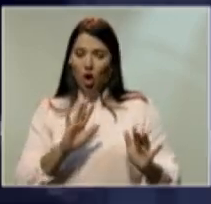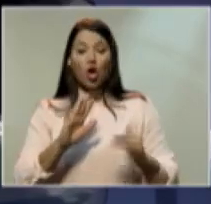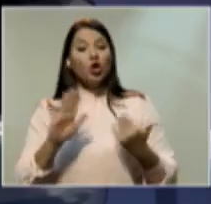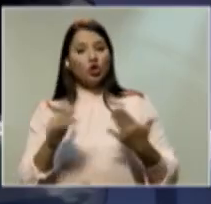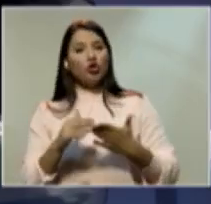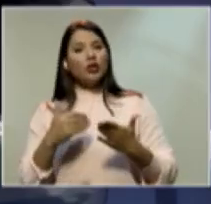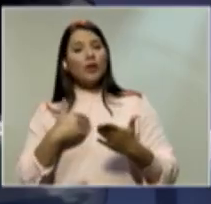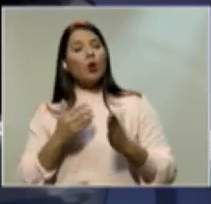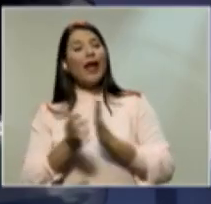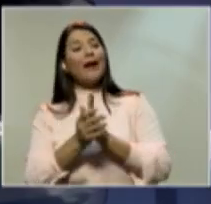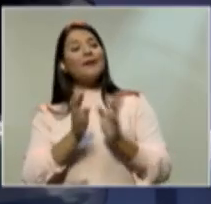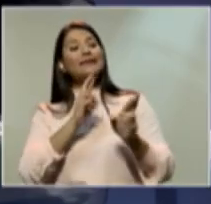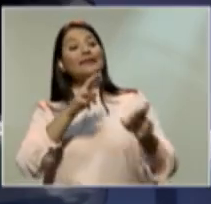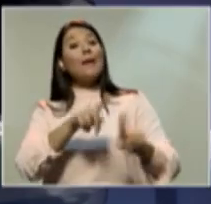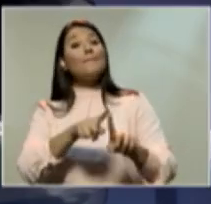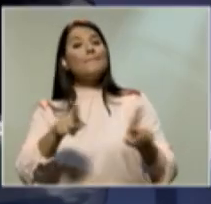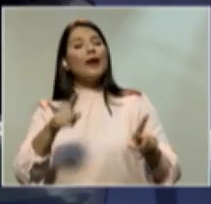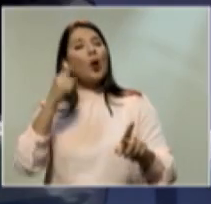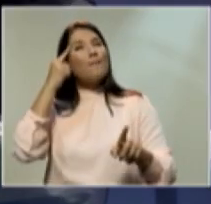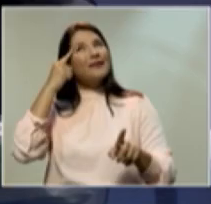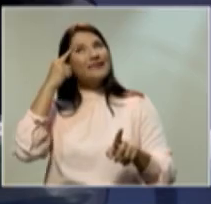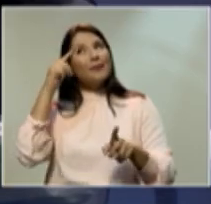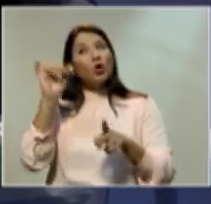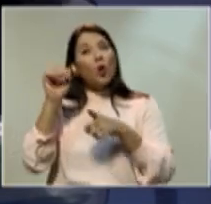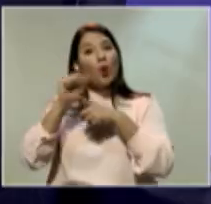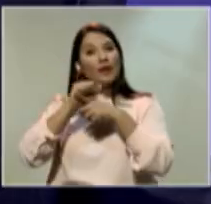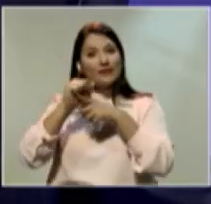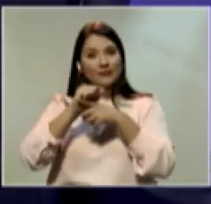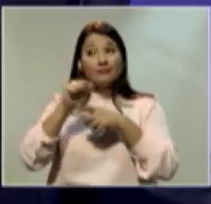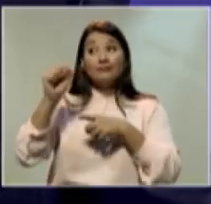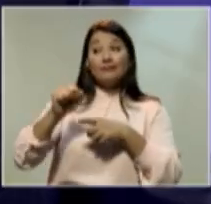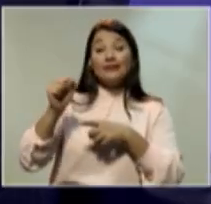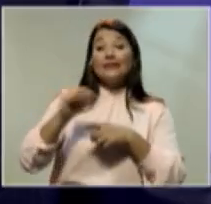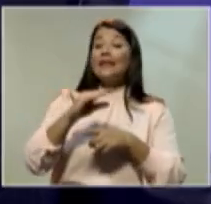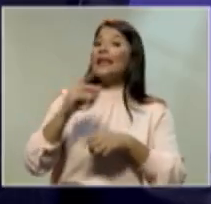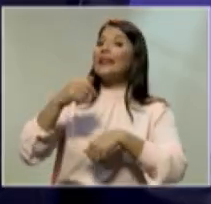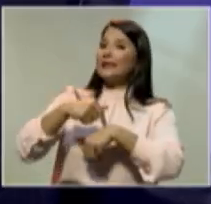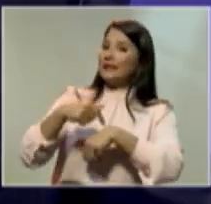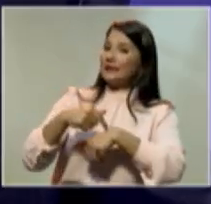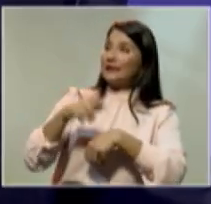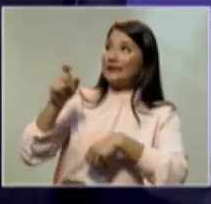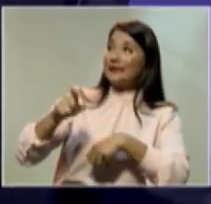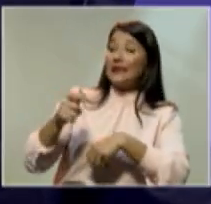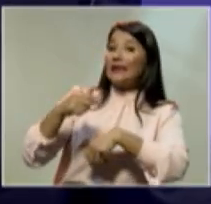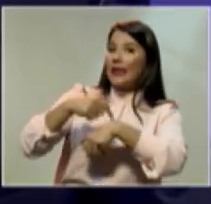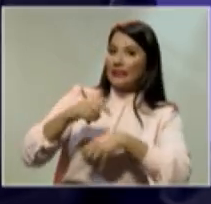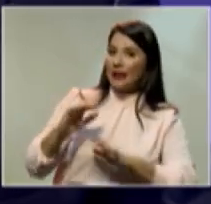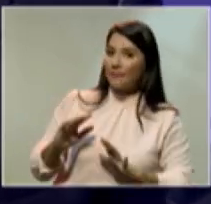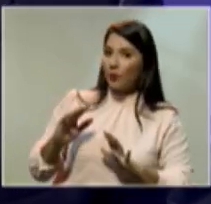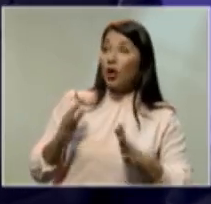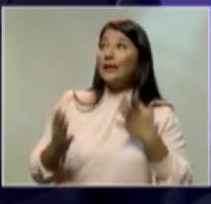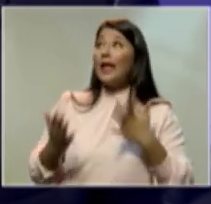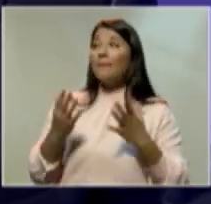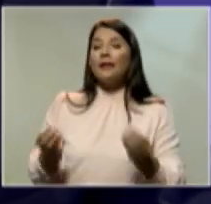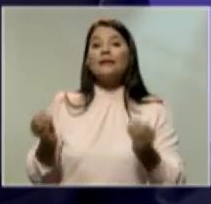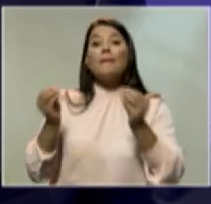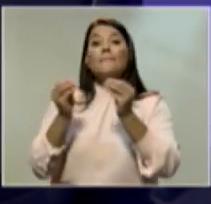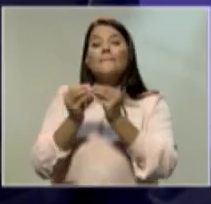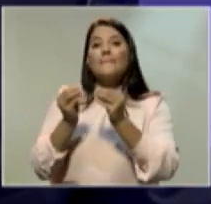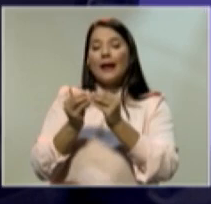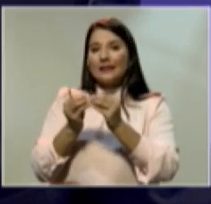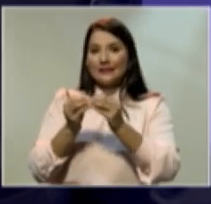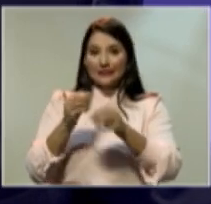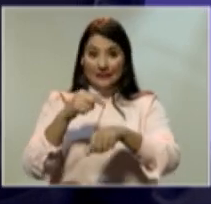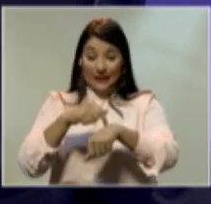reaccionar, pero el pensamiento se entrena, ¿verdad? Y requiere tiempo, probablemente más tiempo del que nos